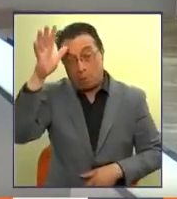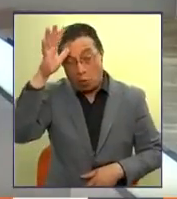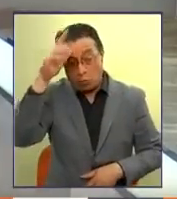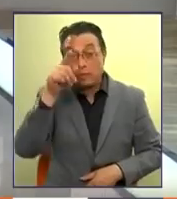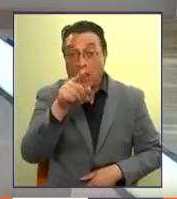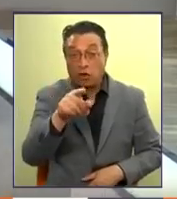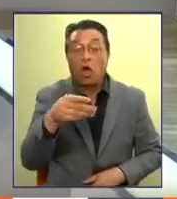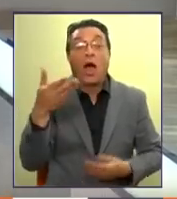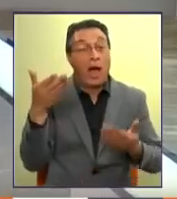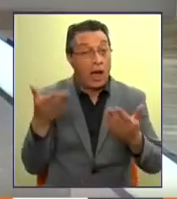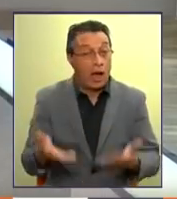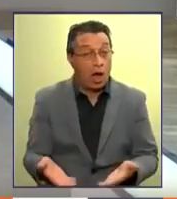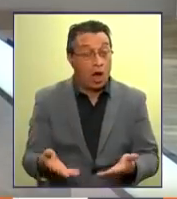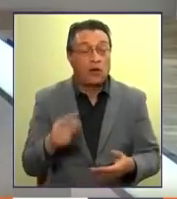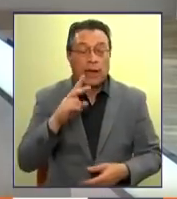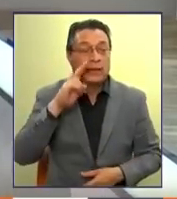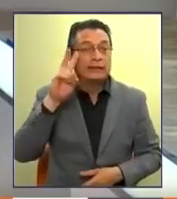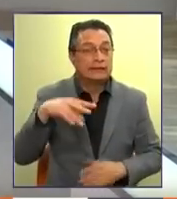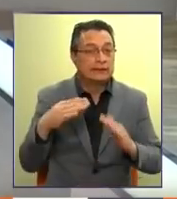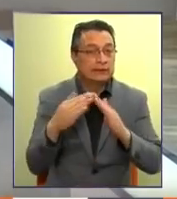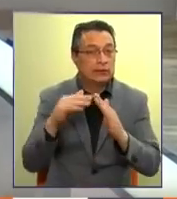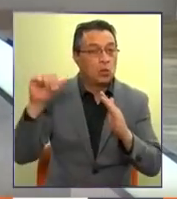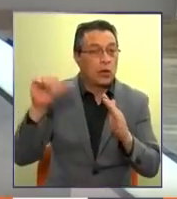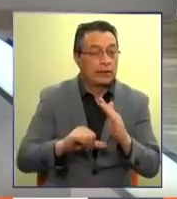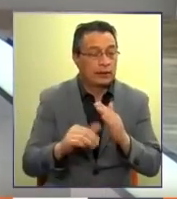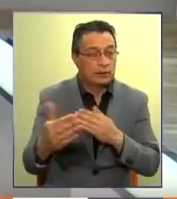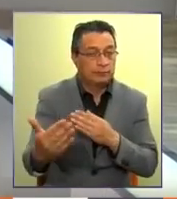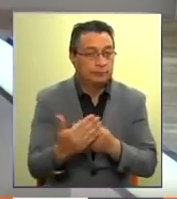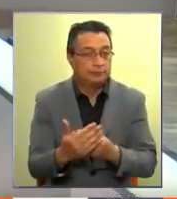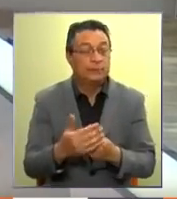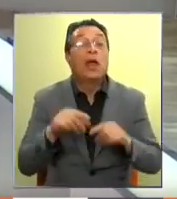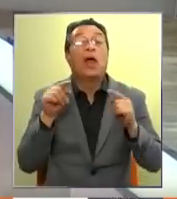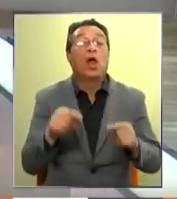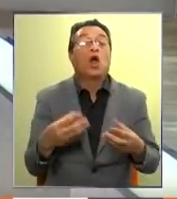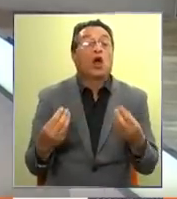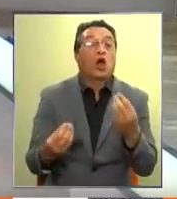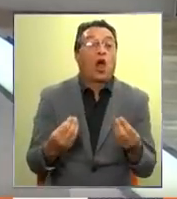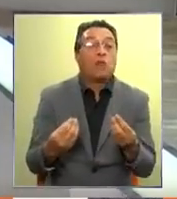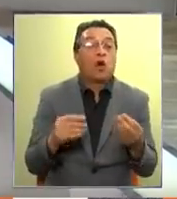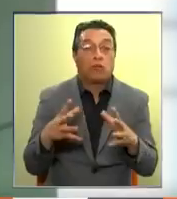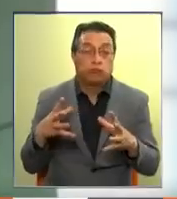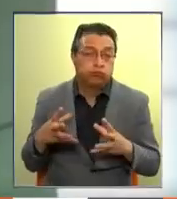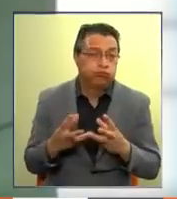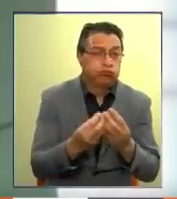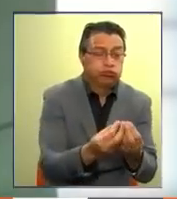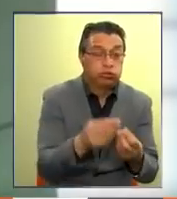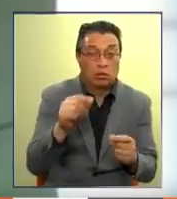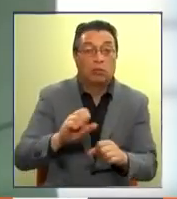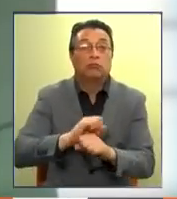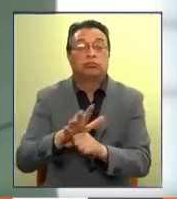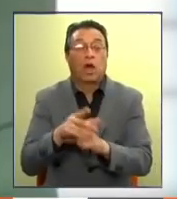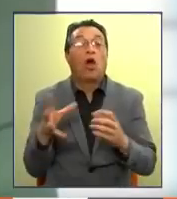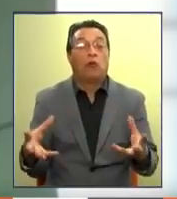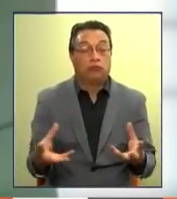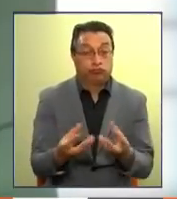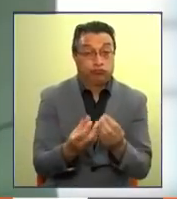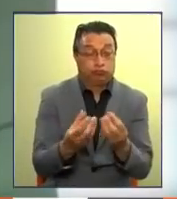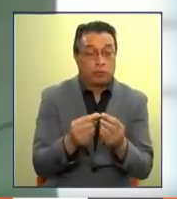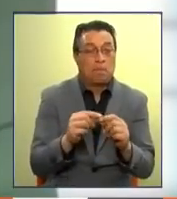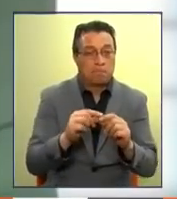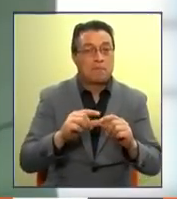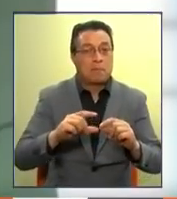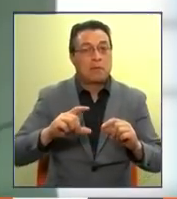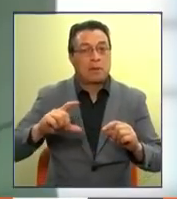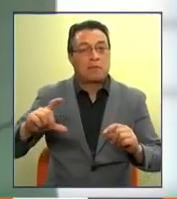están ahora sin cuarentena. ¿Cómo ven los flujos en medio de la pandemia? Los flujos han ido aumentando progresivamente, pero de